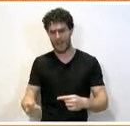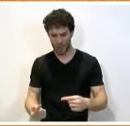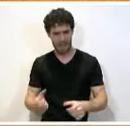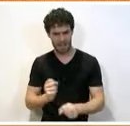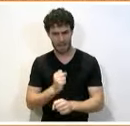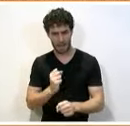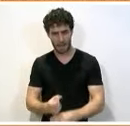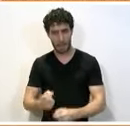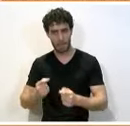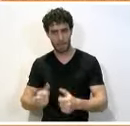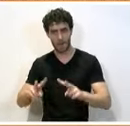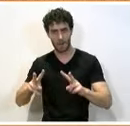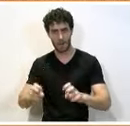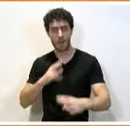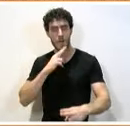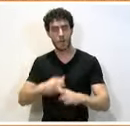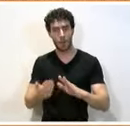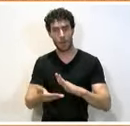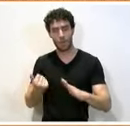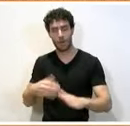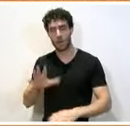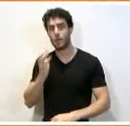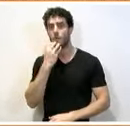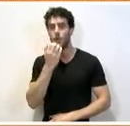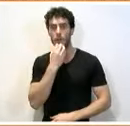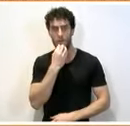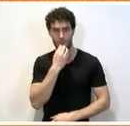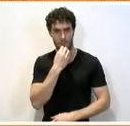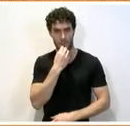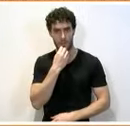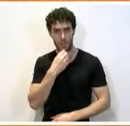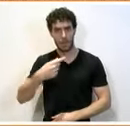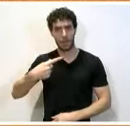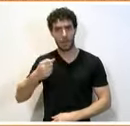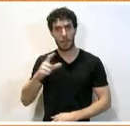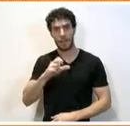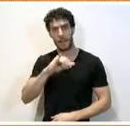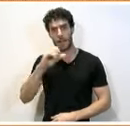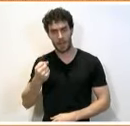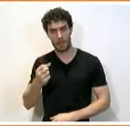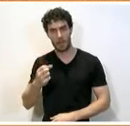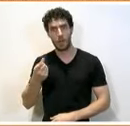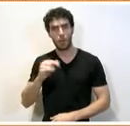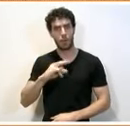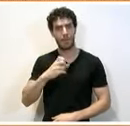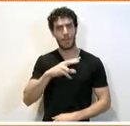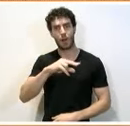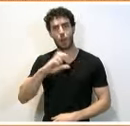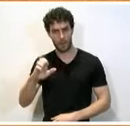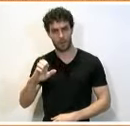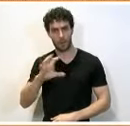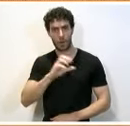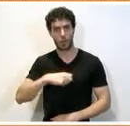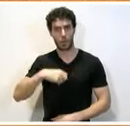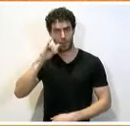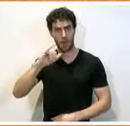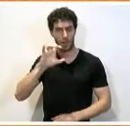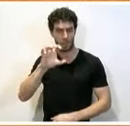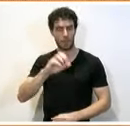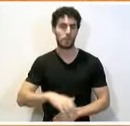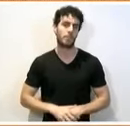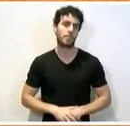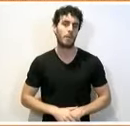en retirar nombres como el de Gallarza o como el de Yagüe también en nuestra comunidad. Lo